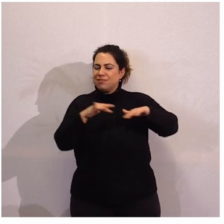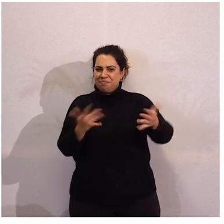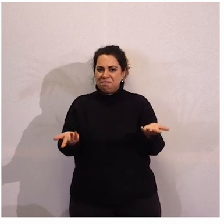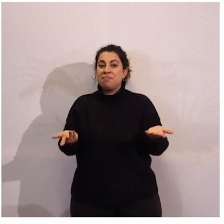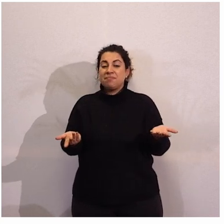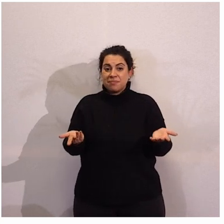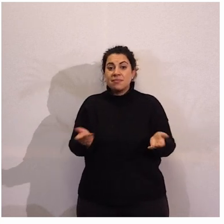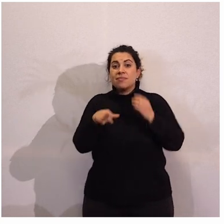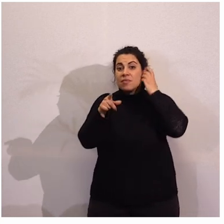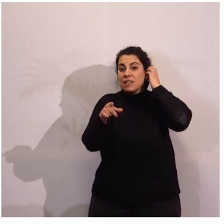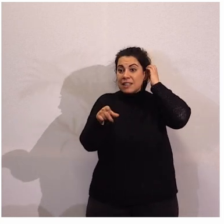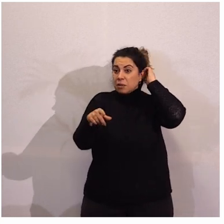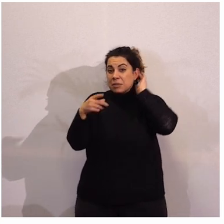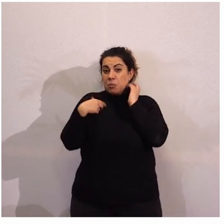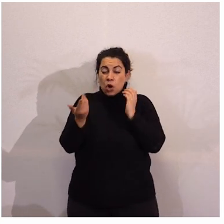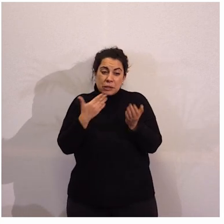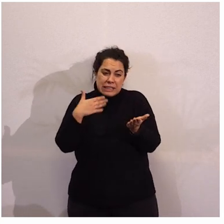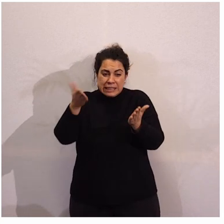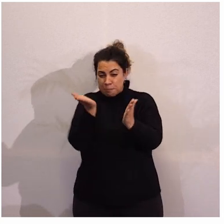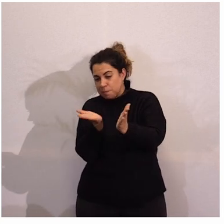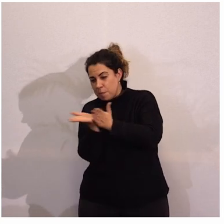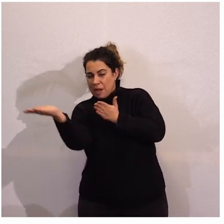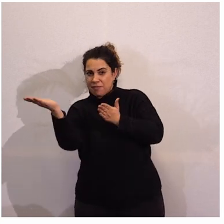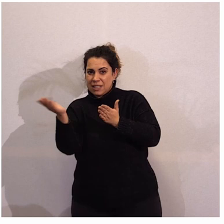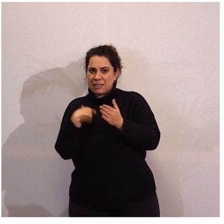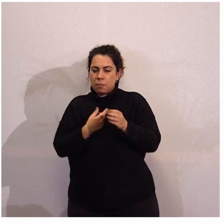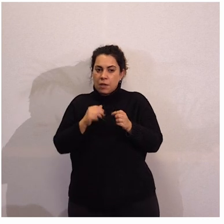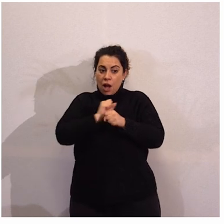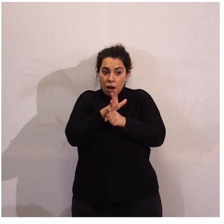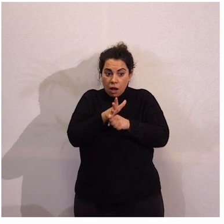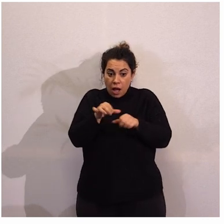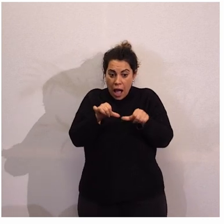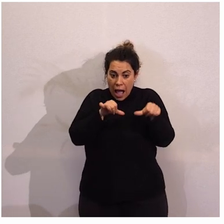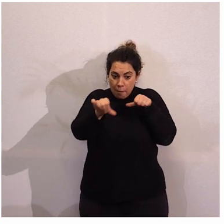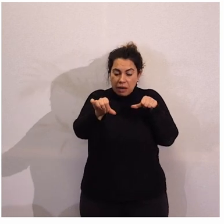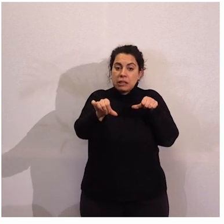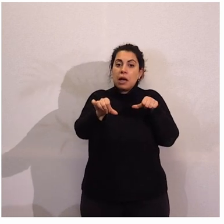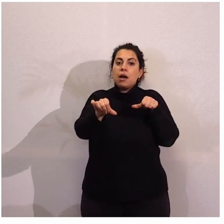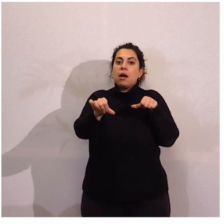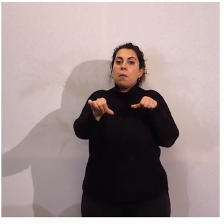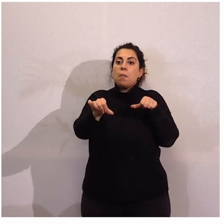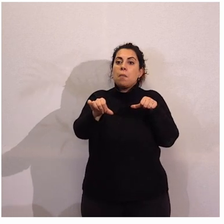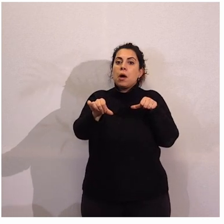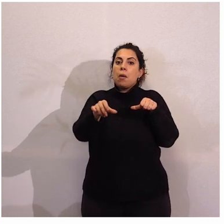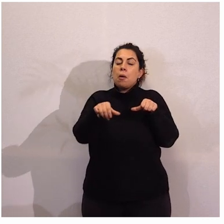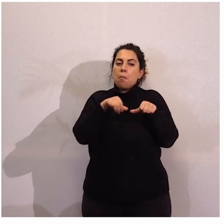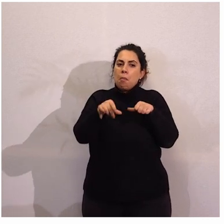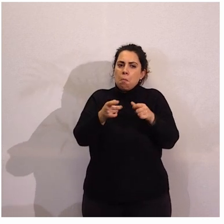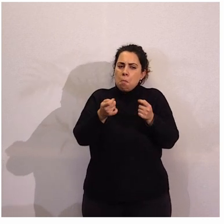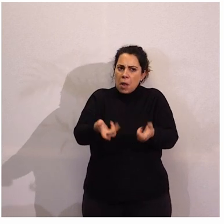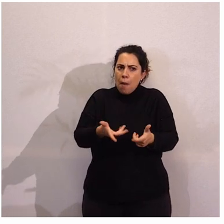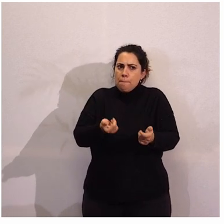eso, esa salida, ese cambio de la pandemia ha hecho que está haciendo que poco a poco haya